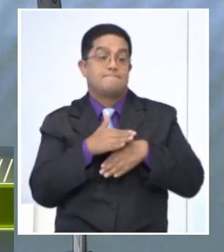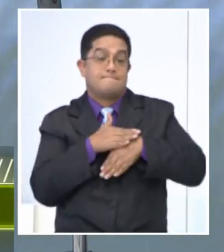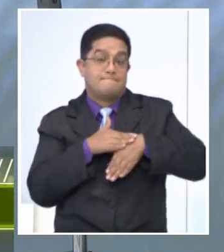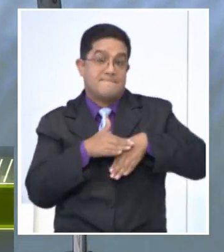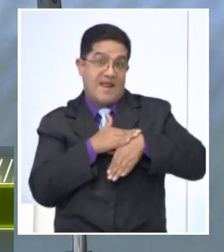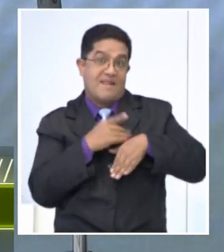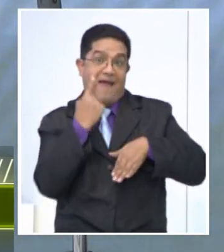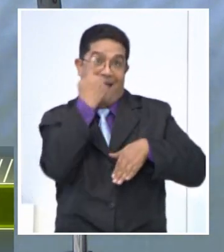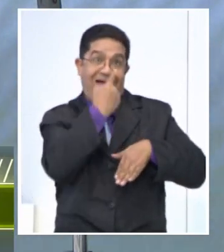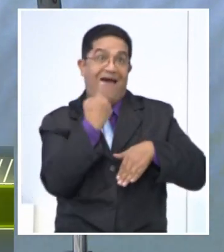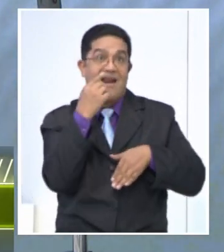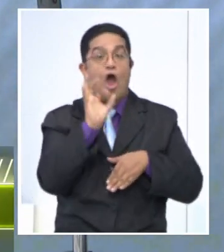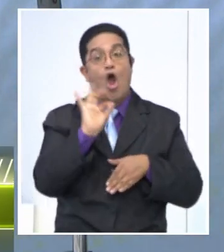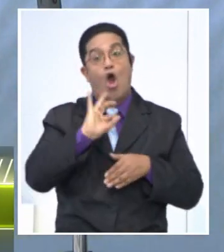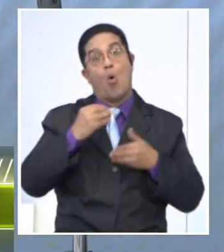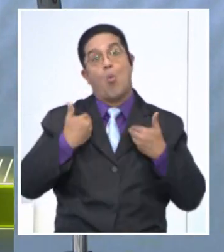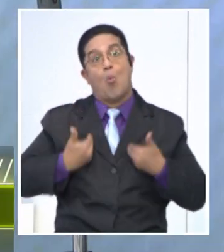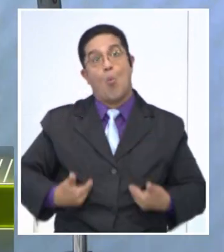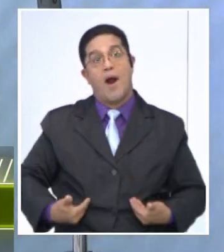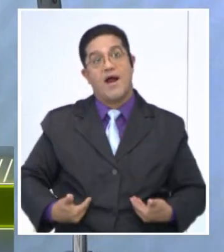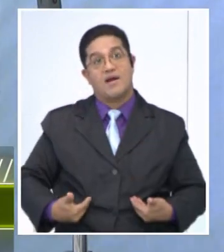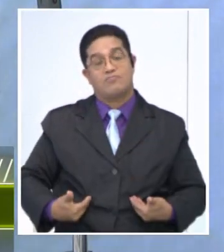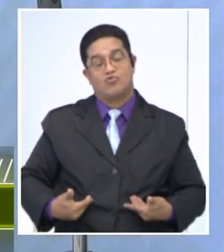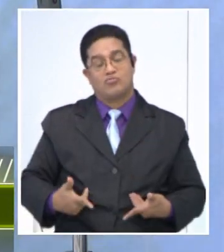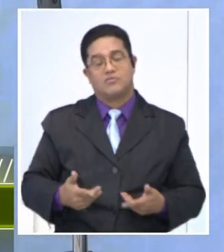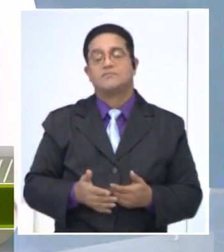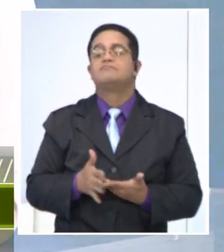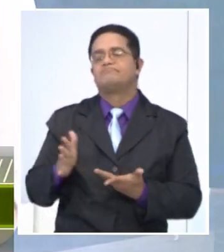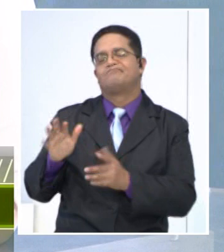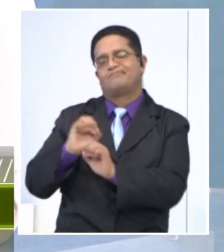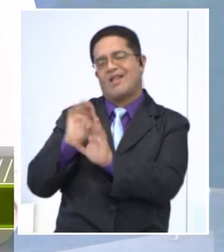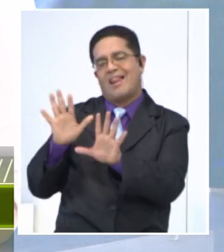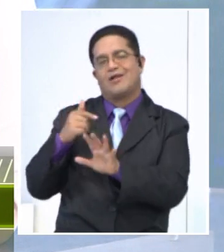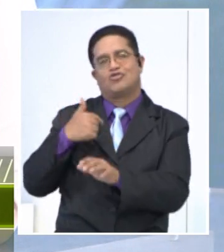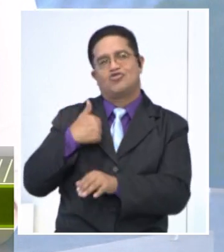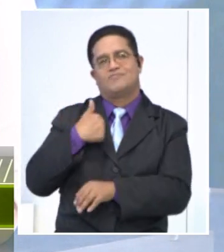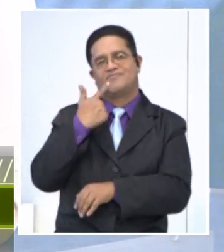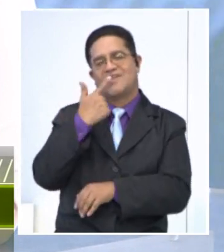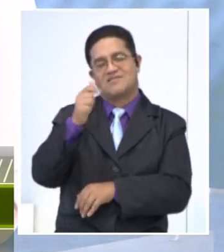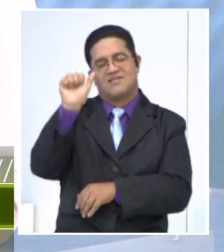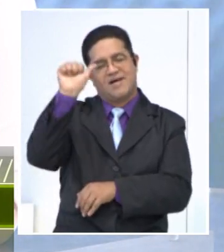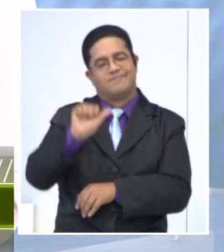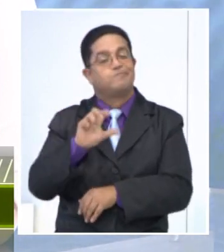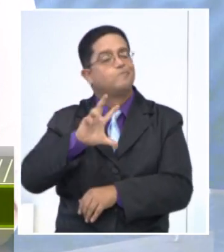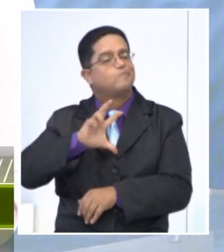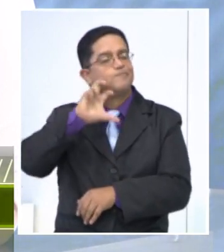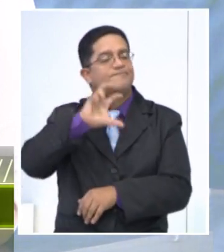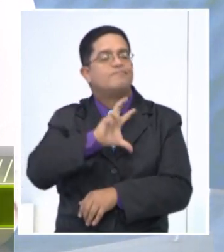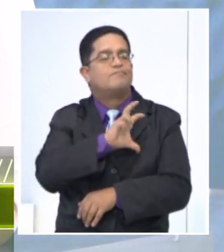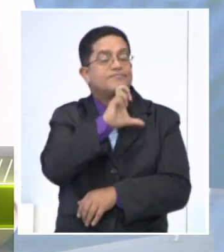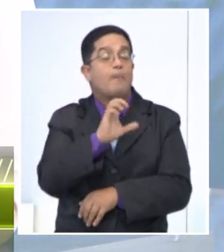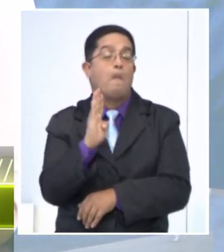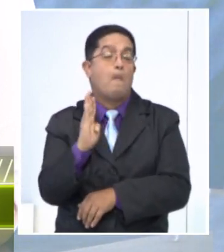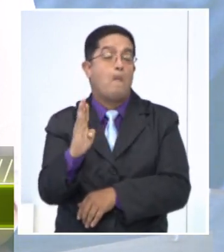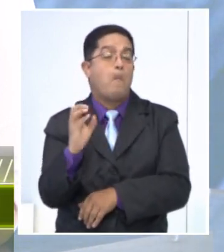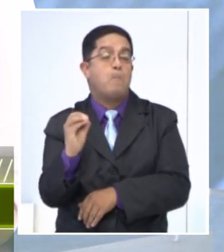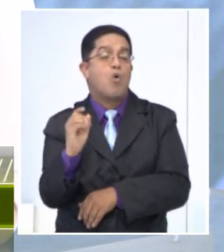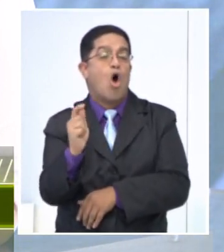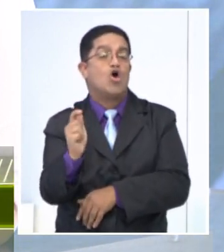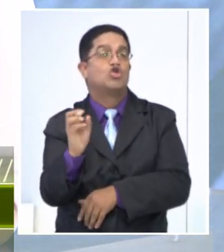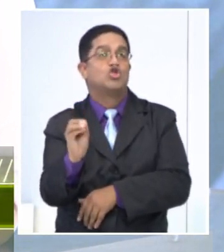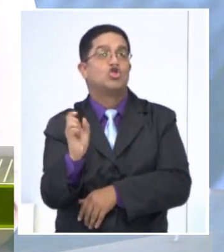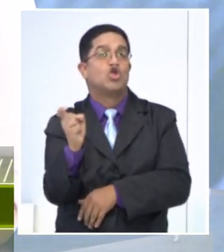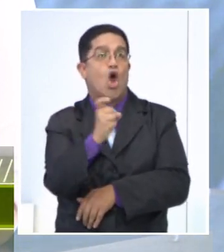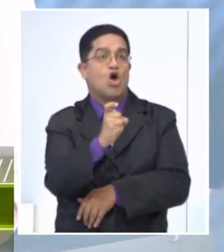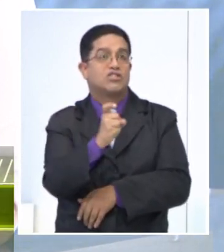la cara o en la parte del cuerpo sin ningún problema. Claro, yo empezaba hablando de la toxina botulínica porque a nivel de